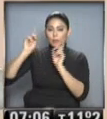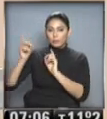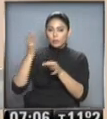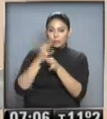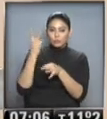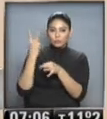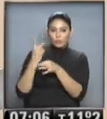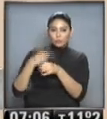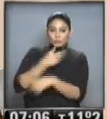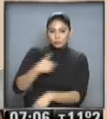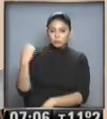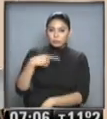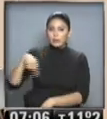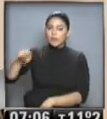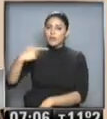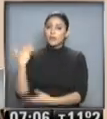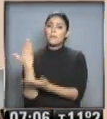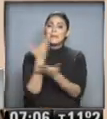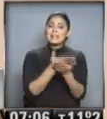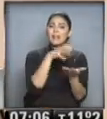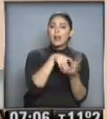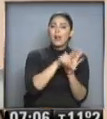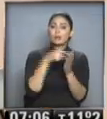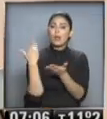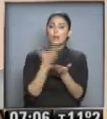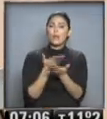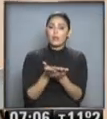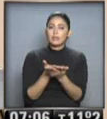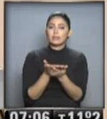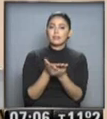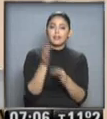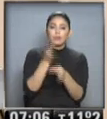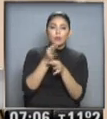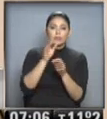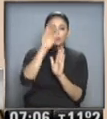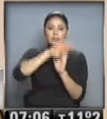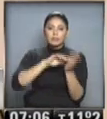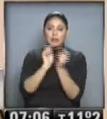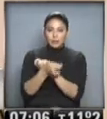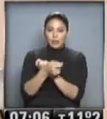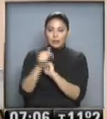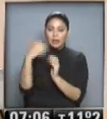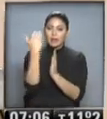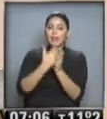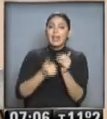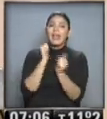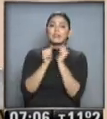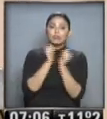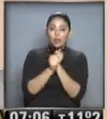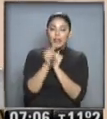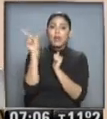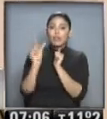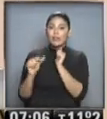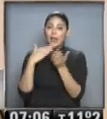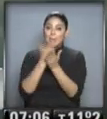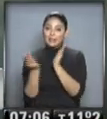públicas porteñas, van a presentar en la legislatura una propuesta de reforma educativa donde se mantiene el dictado de historia y geografía,